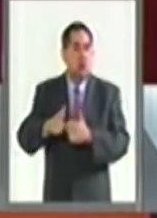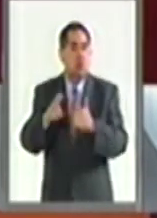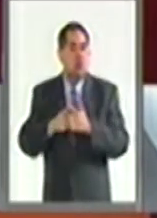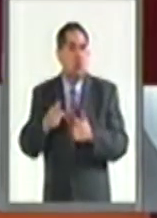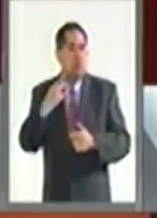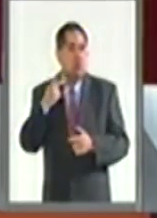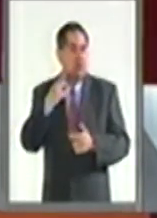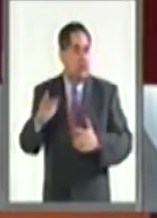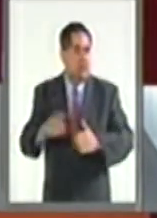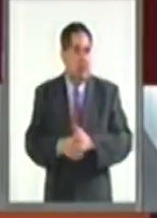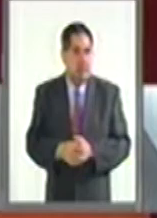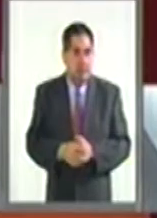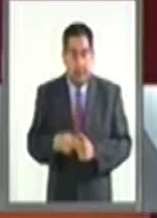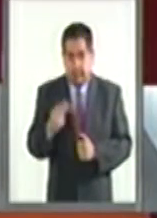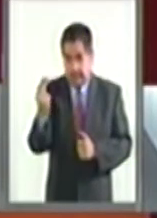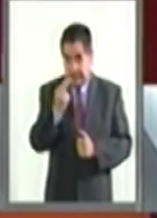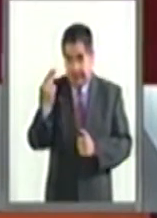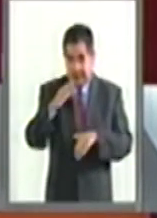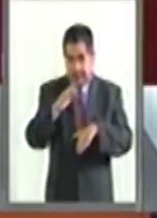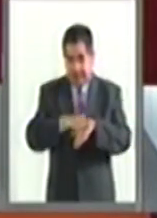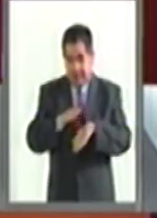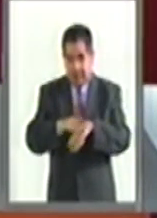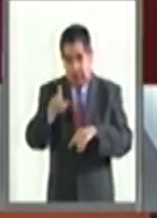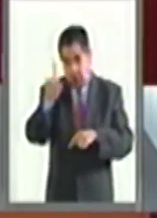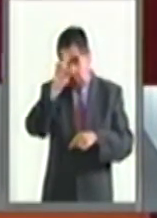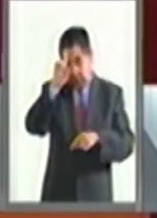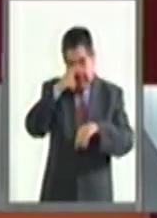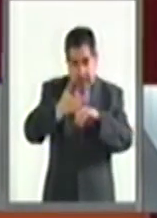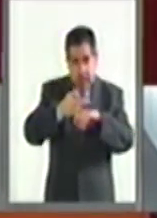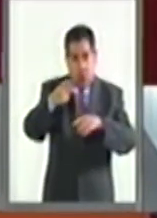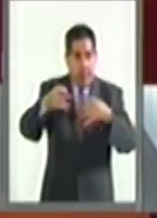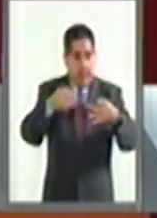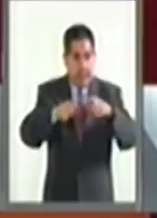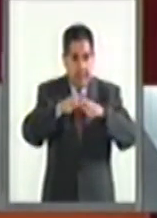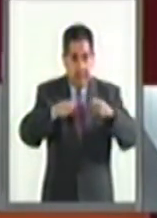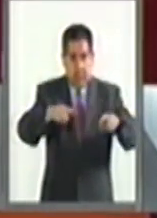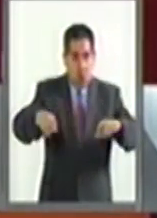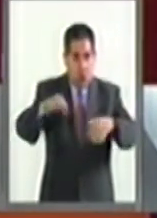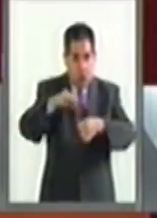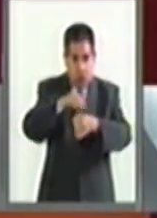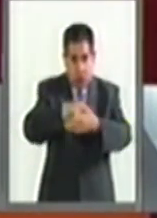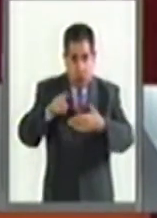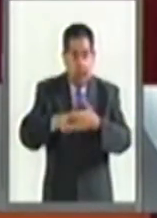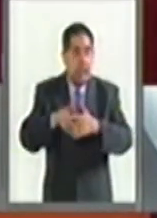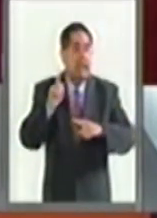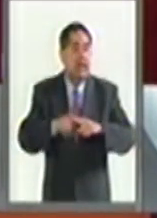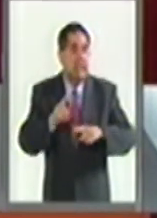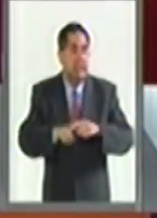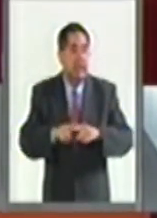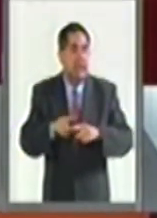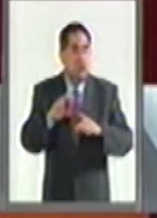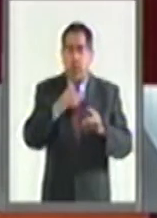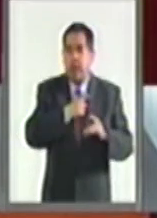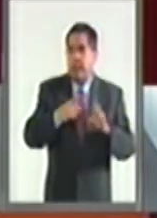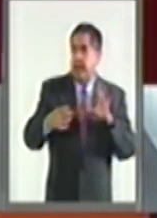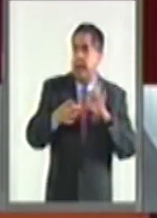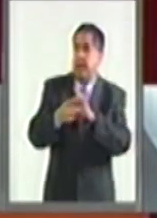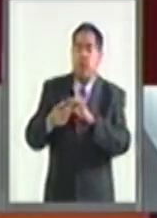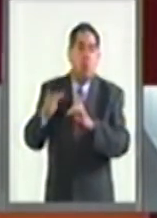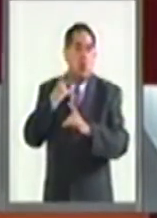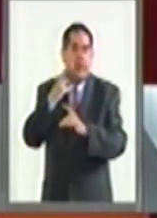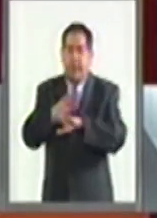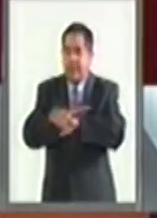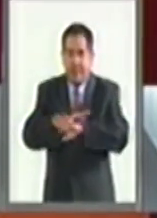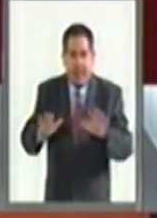de partido. Es indispensable que los consejeros y magistrados electorales sean personas sin vínculos